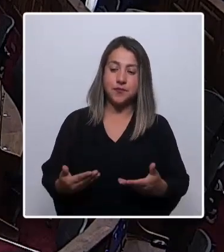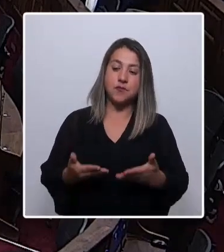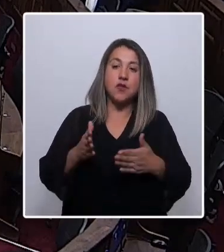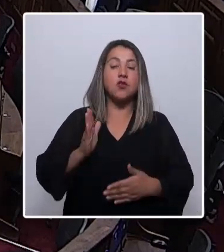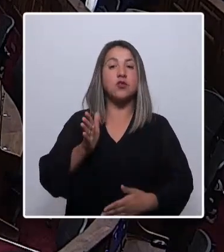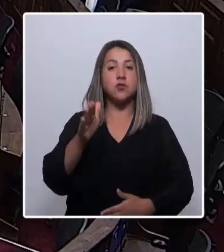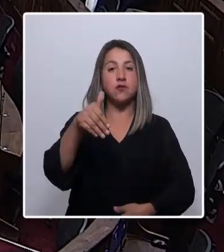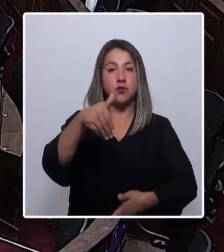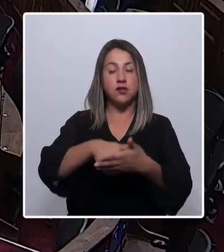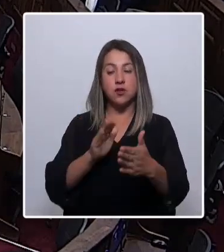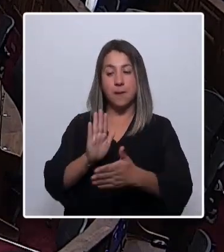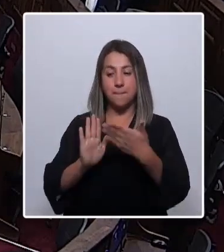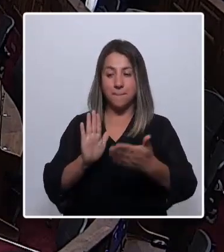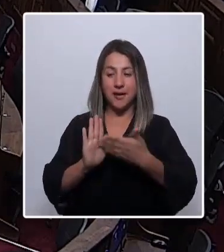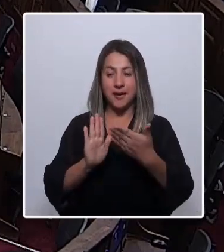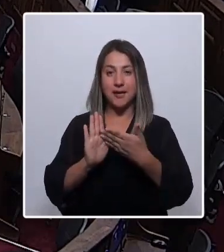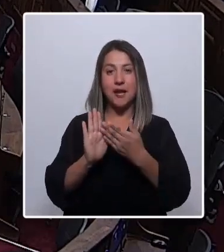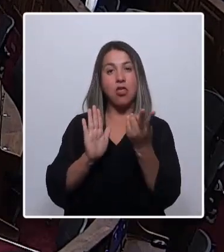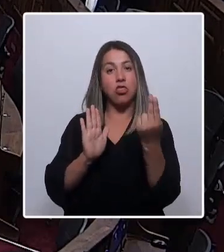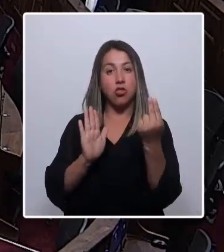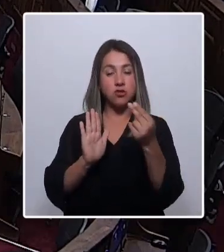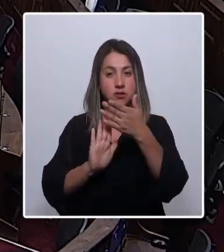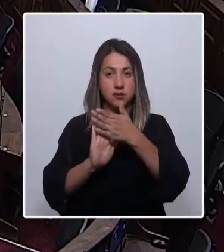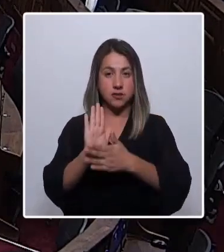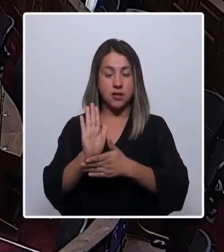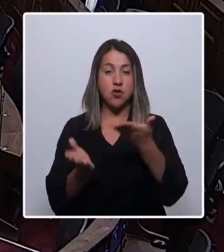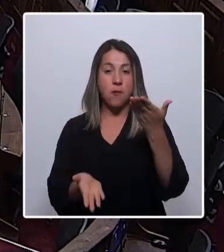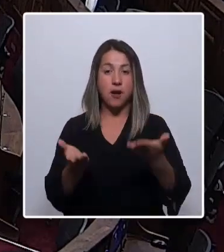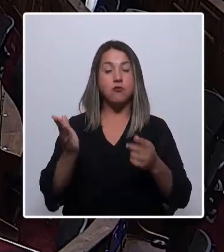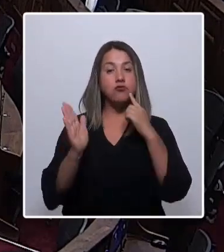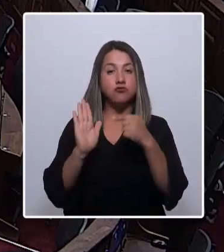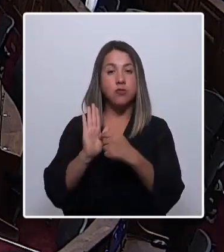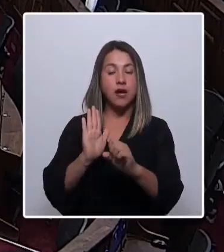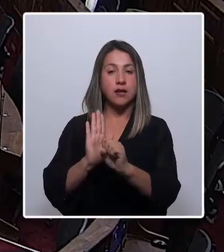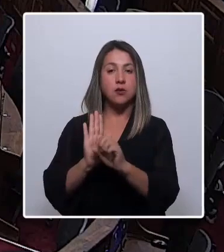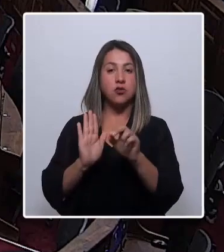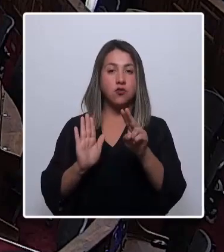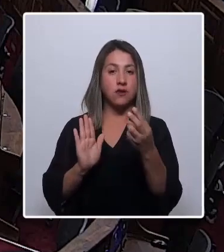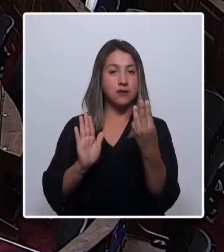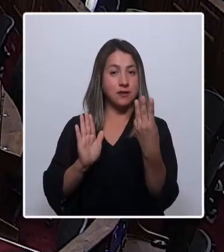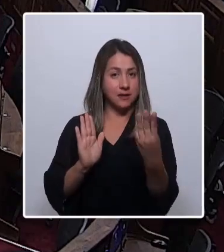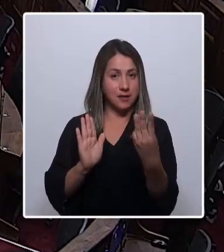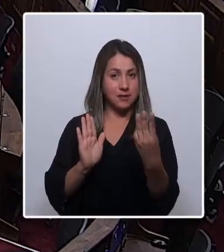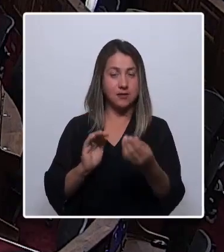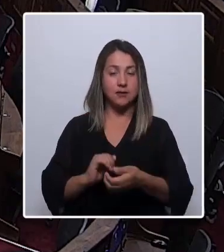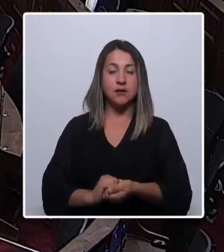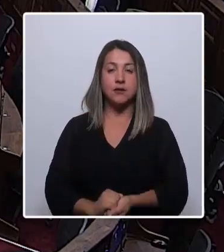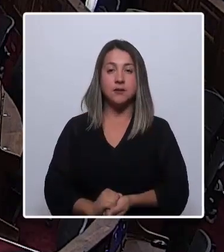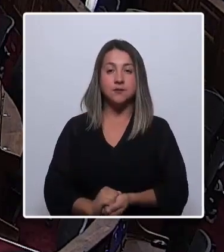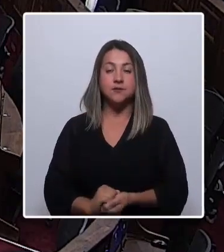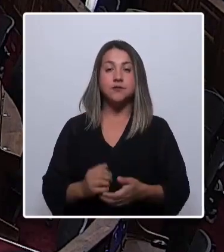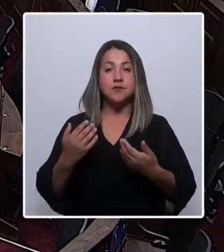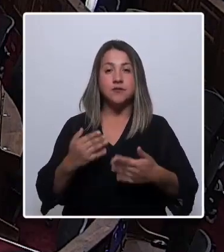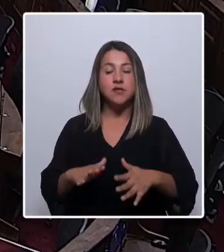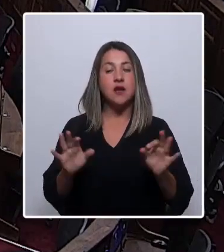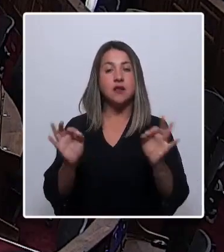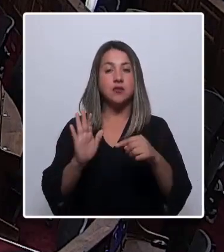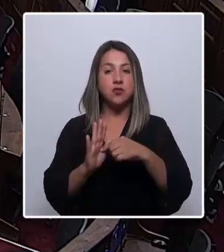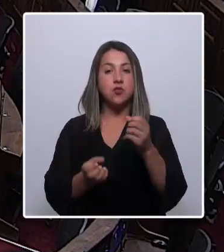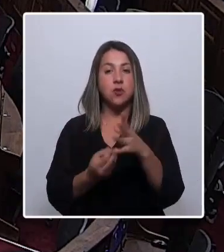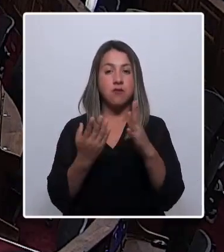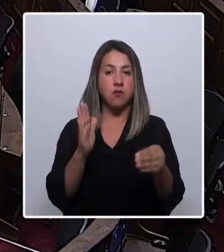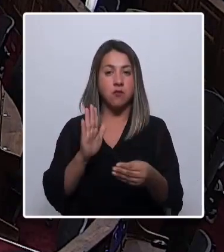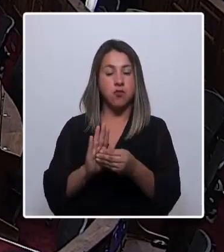estamos en la página 12 del comparado, donde se encuentra el artículo 23, que no ha sido objeto de indicaciones renovadas, por lo